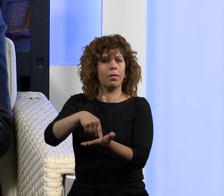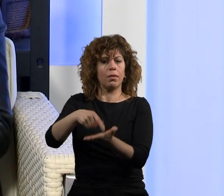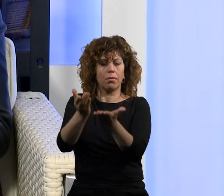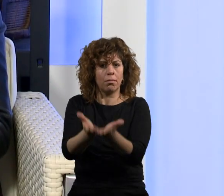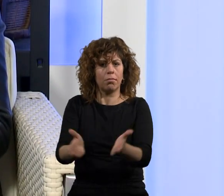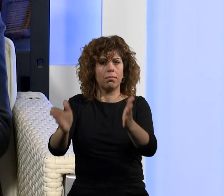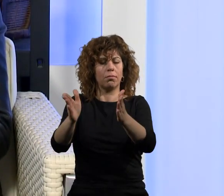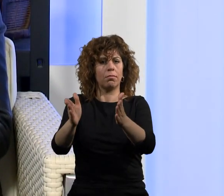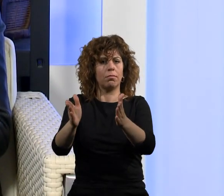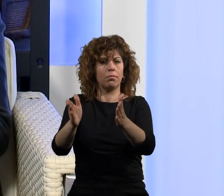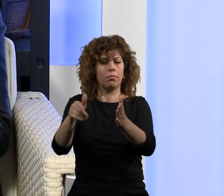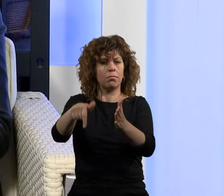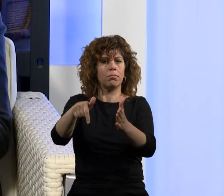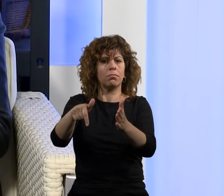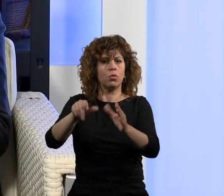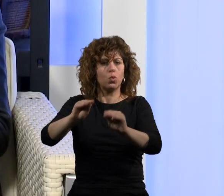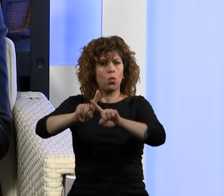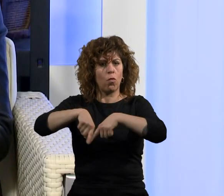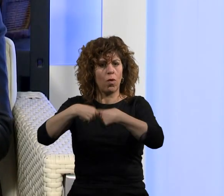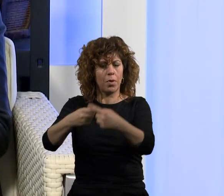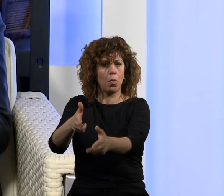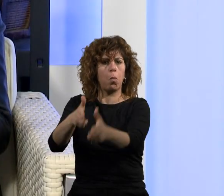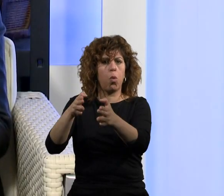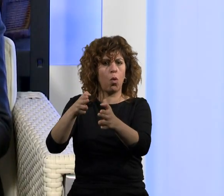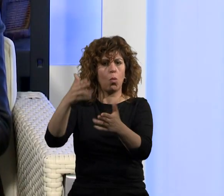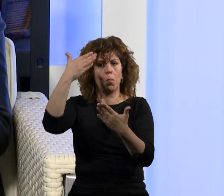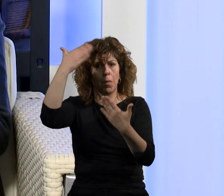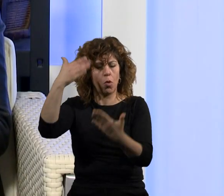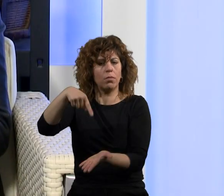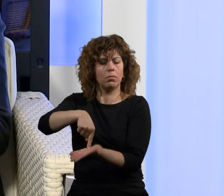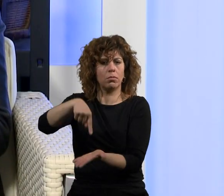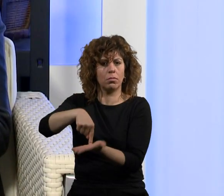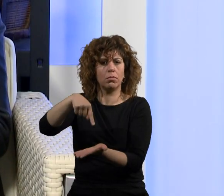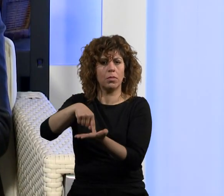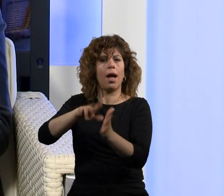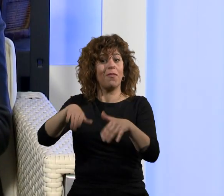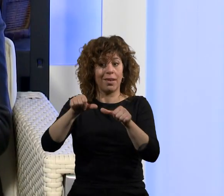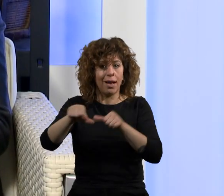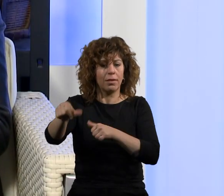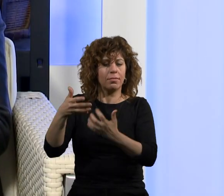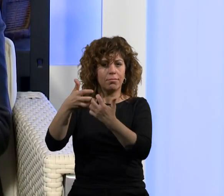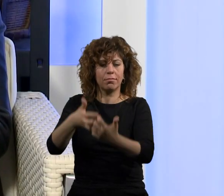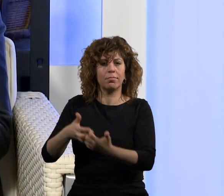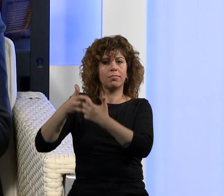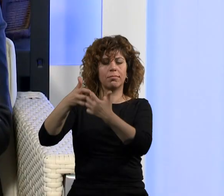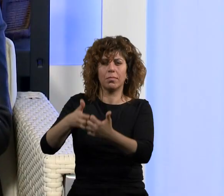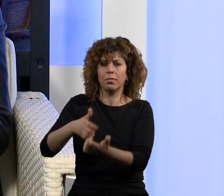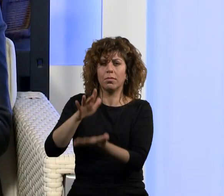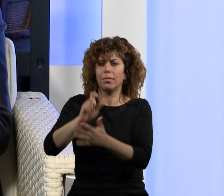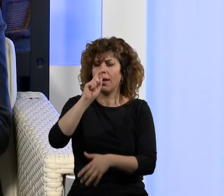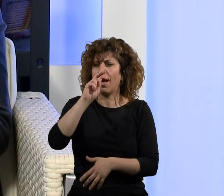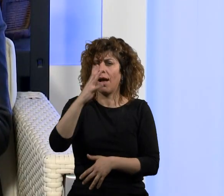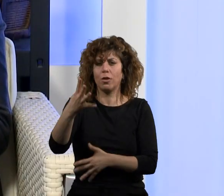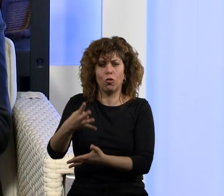¿no? Pues la memoria de sus familiares asesinados y que gracias a esa lucha pacífica que durante años